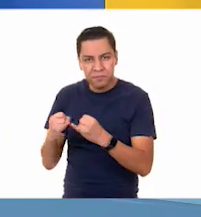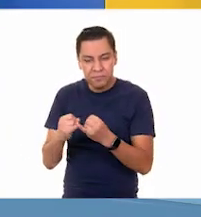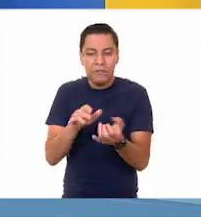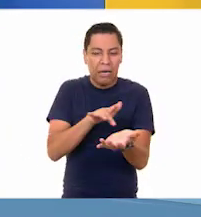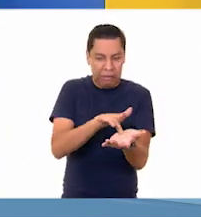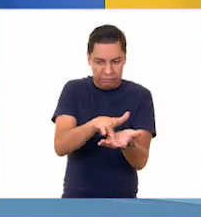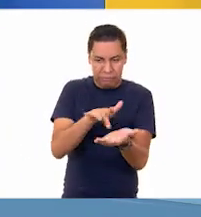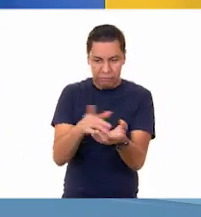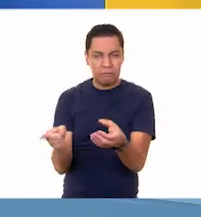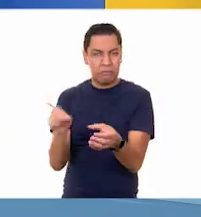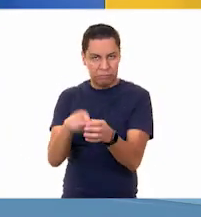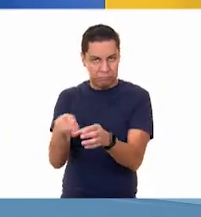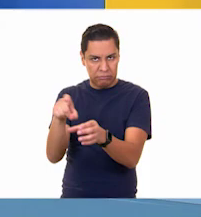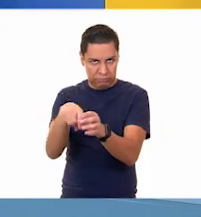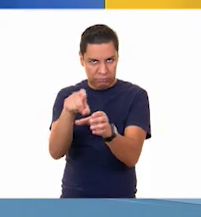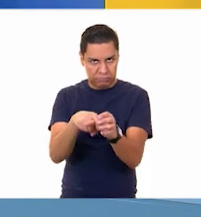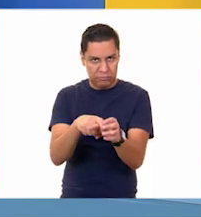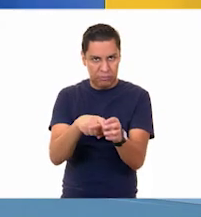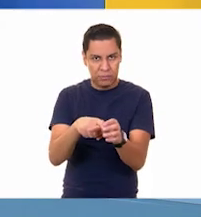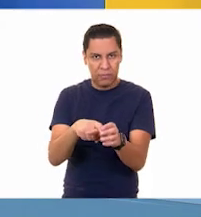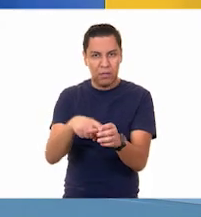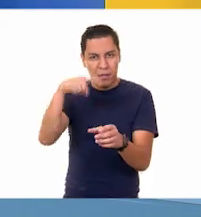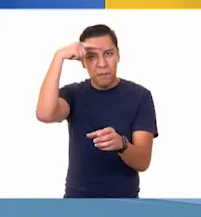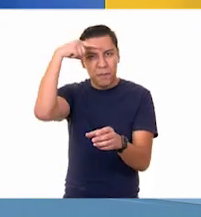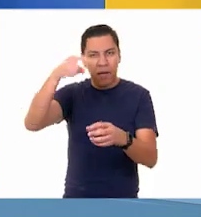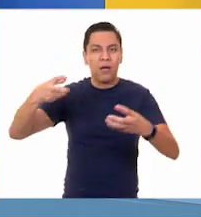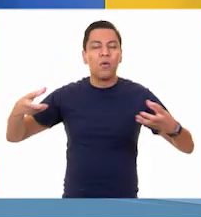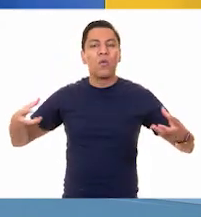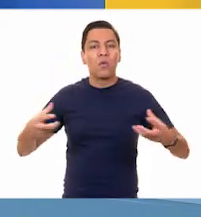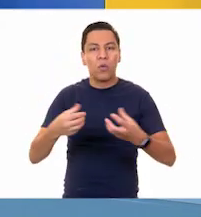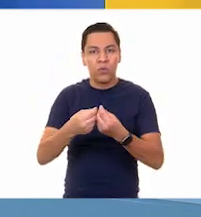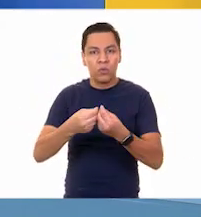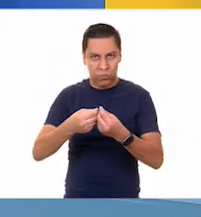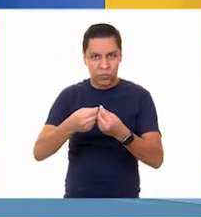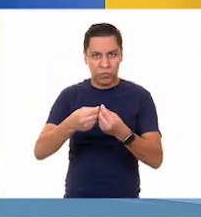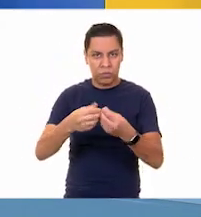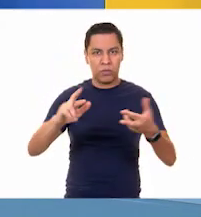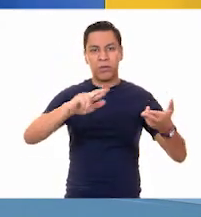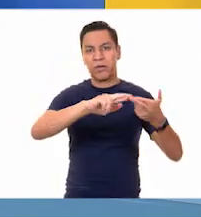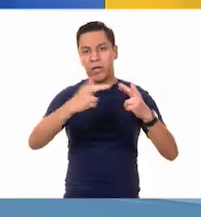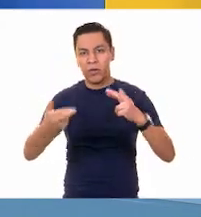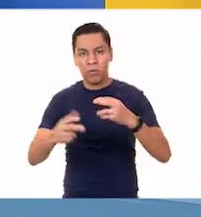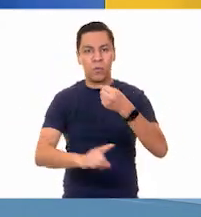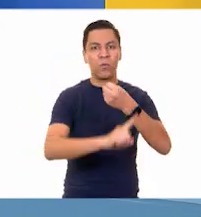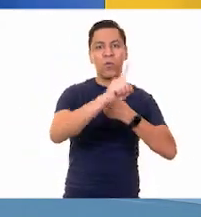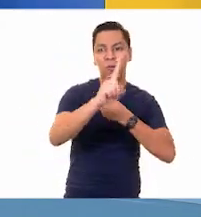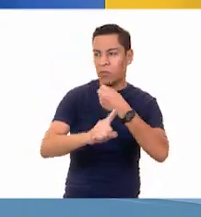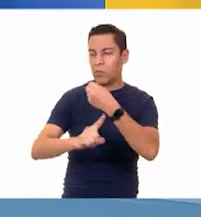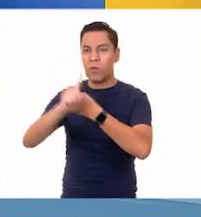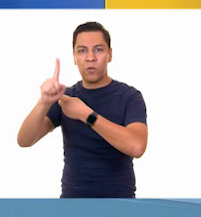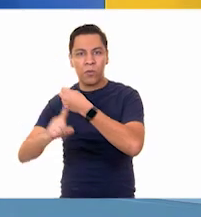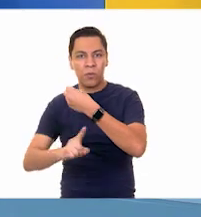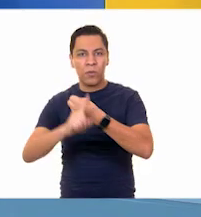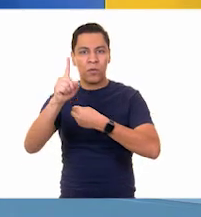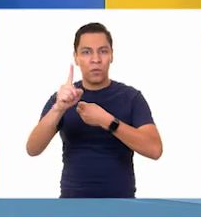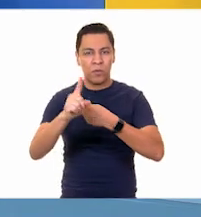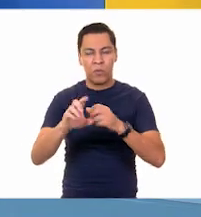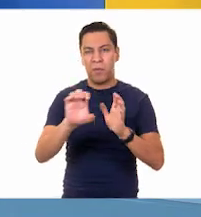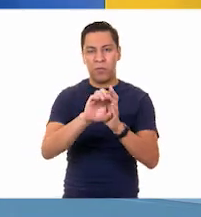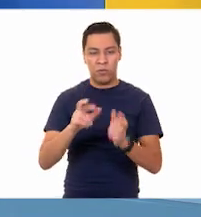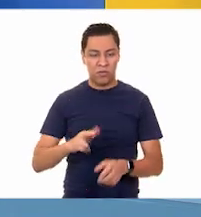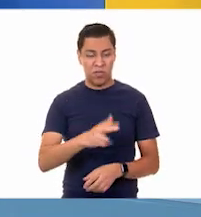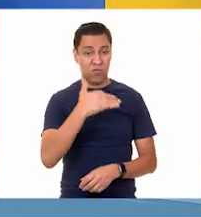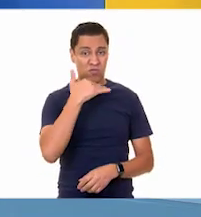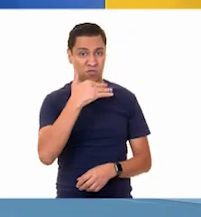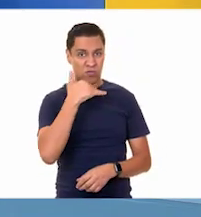largo y ancho de nuestro territorio y se organizan para dar una respuesta local a problemas específicos, como el rescate de un río